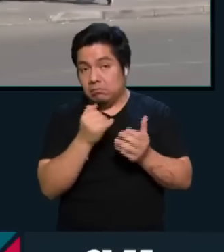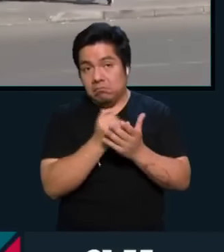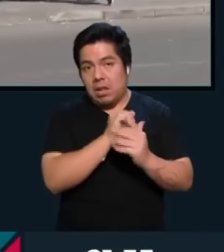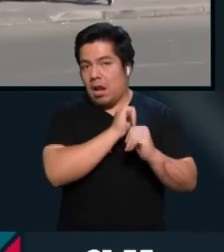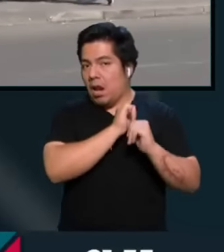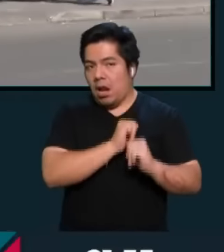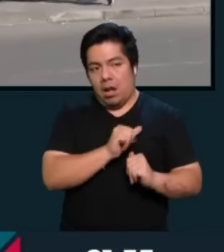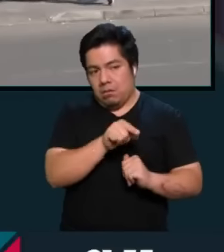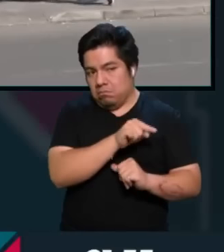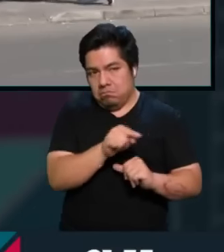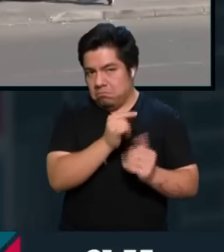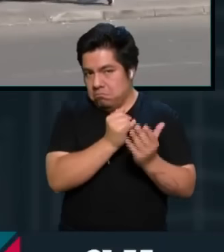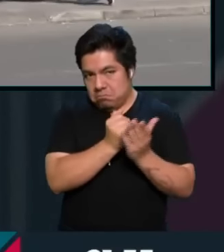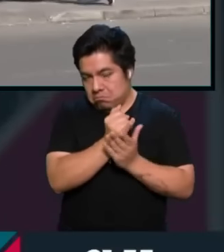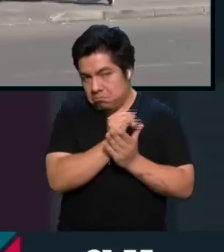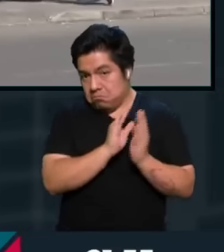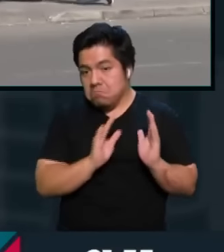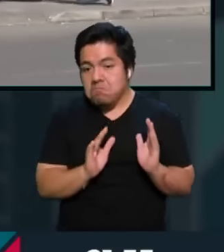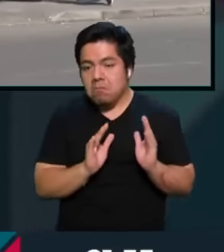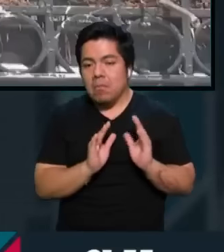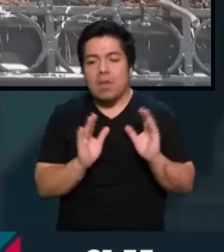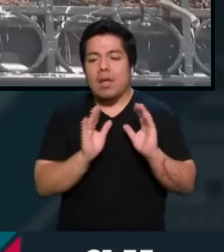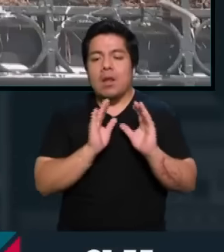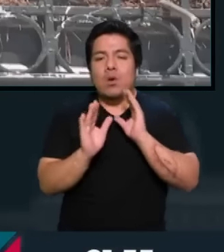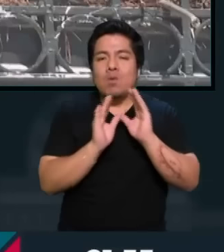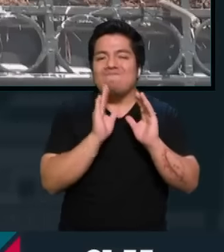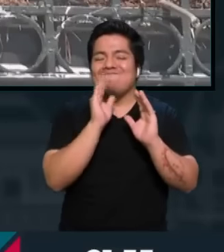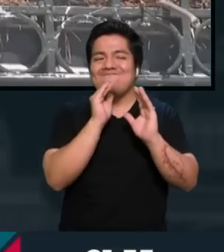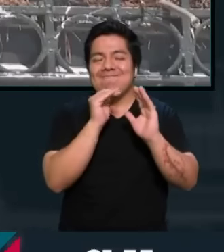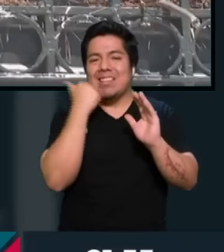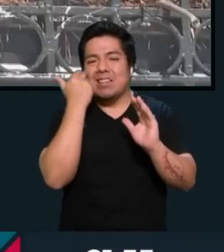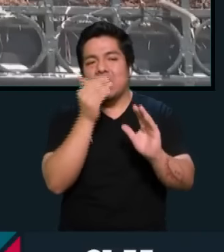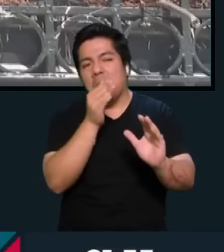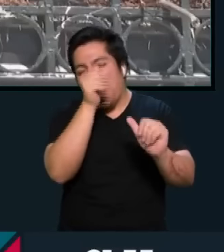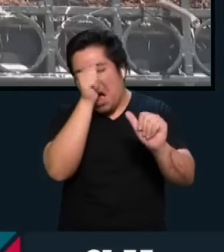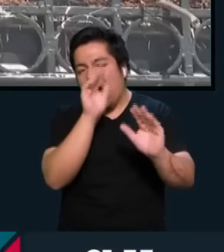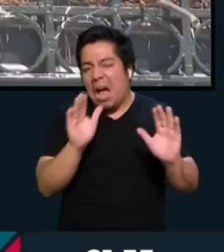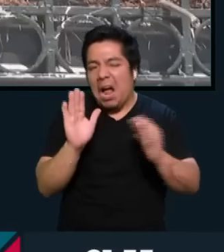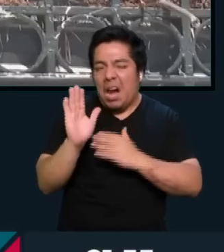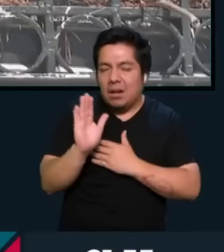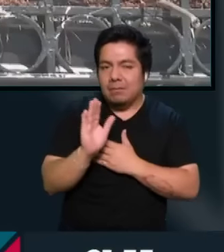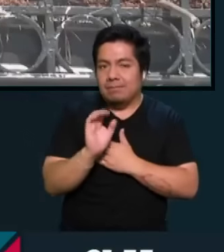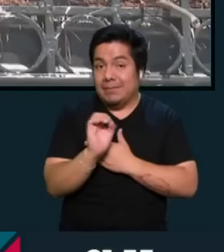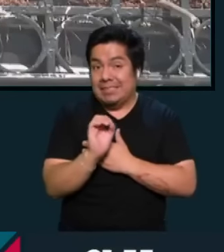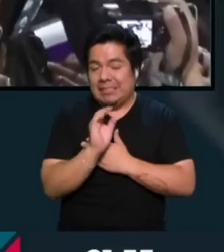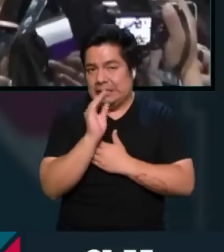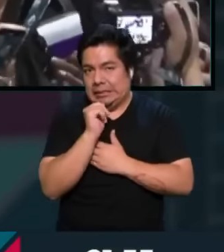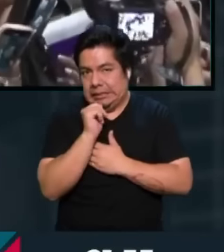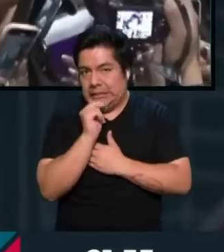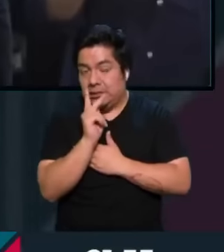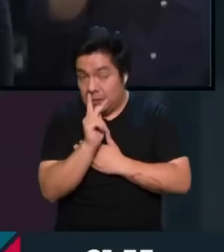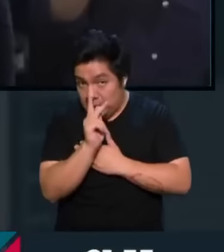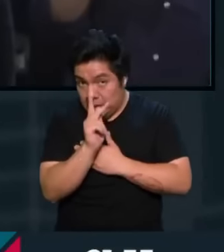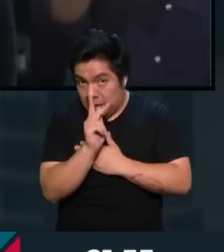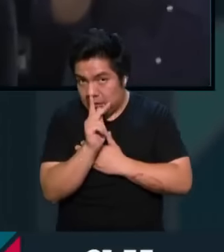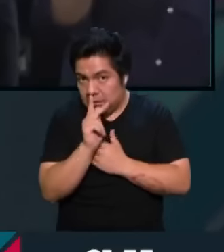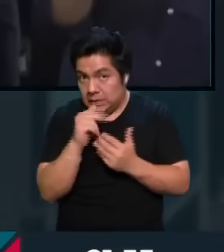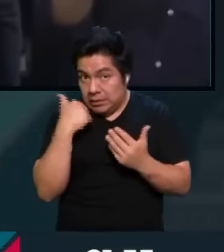autoridades facultadas para ello me pero entiendo que no se quiere comprometer con ese tema porque le resultaría impopular pero si se quiere